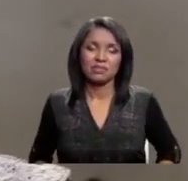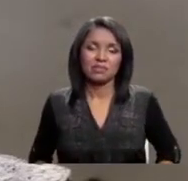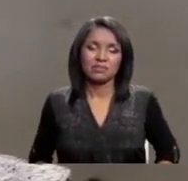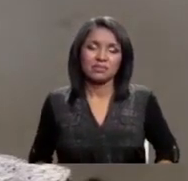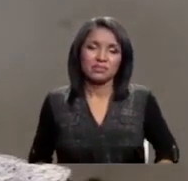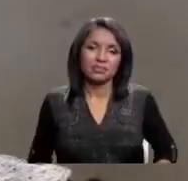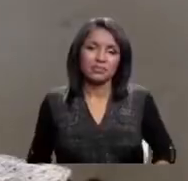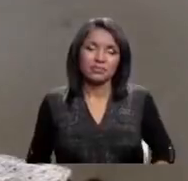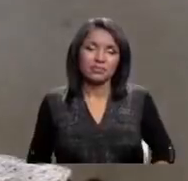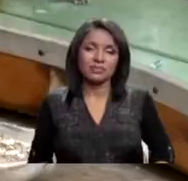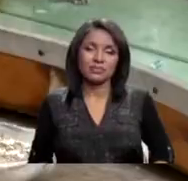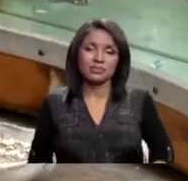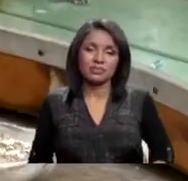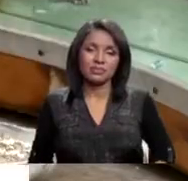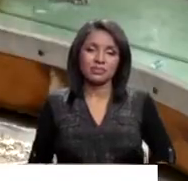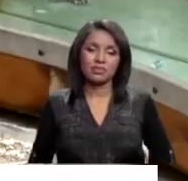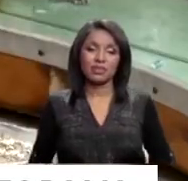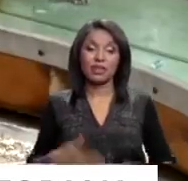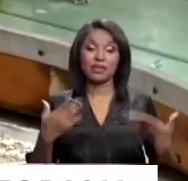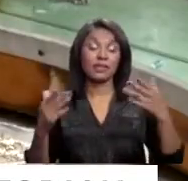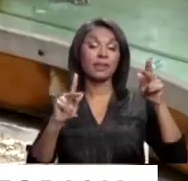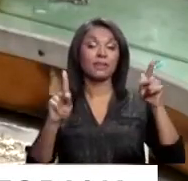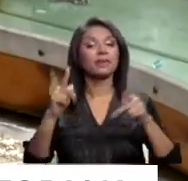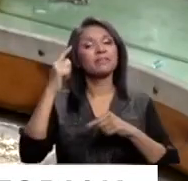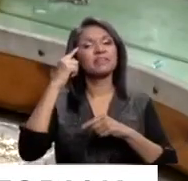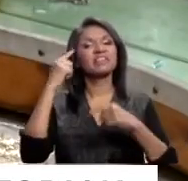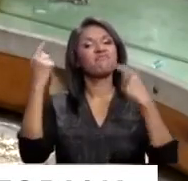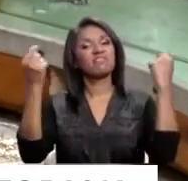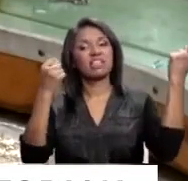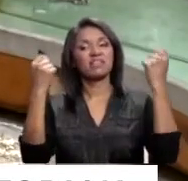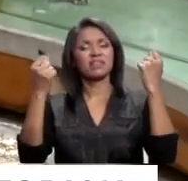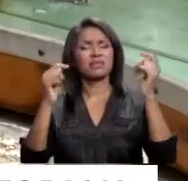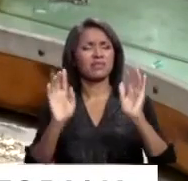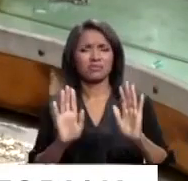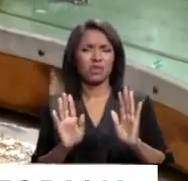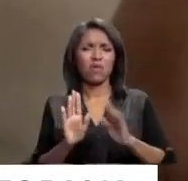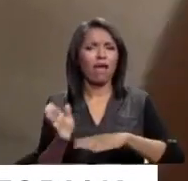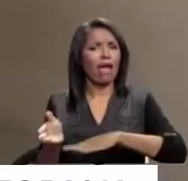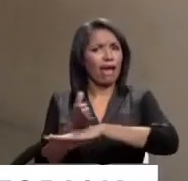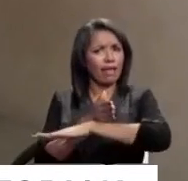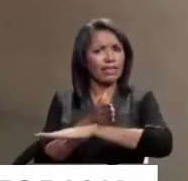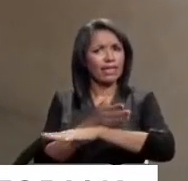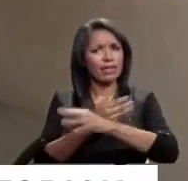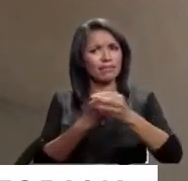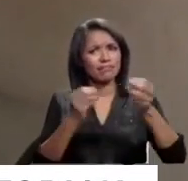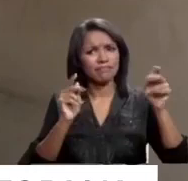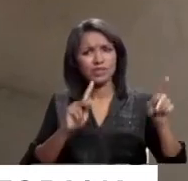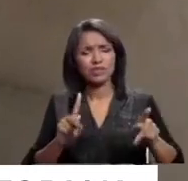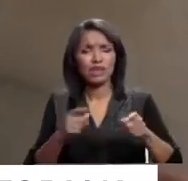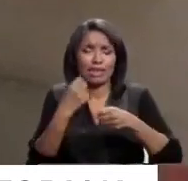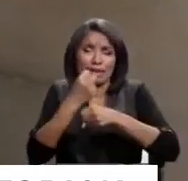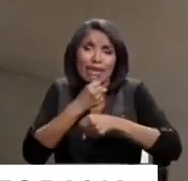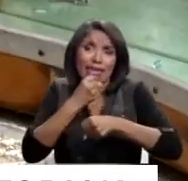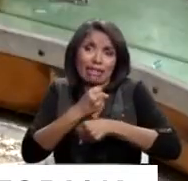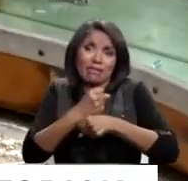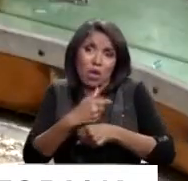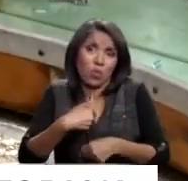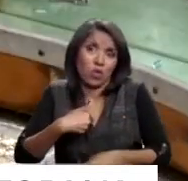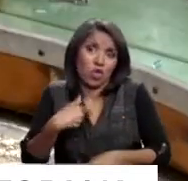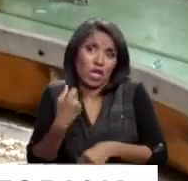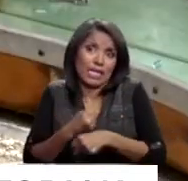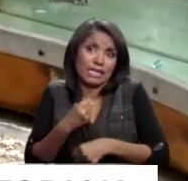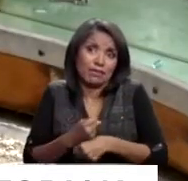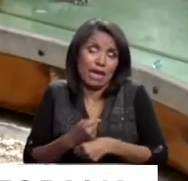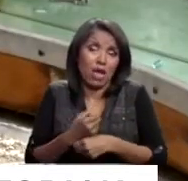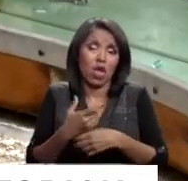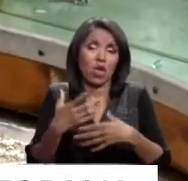gente solo piensa en la fiesta, pero detrás de esto hay mucha gente que vive de esto, ¿no? No solo los orfebres, sino los que